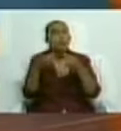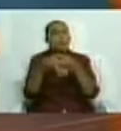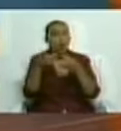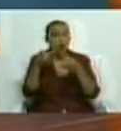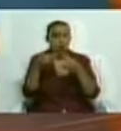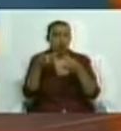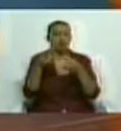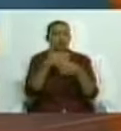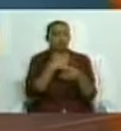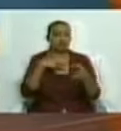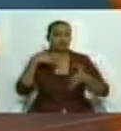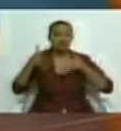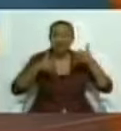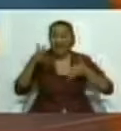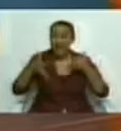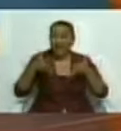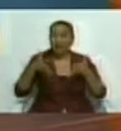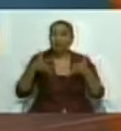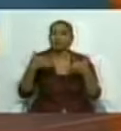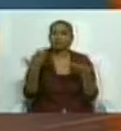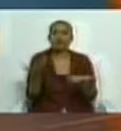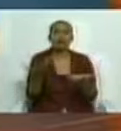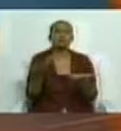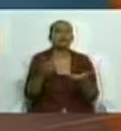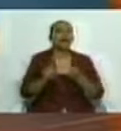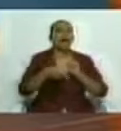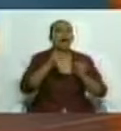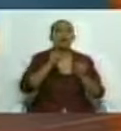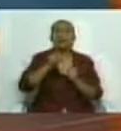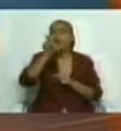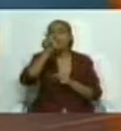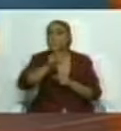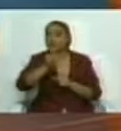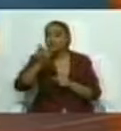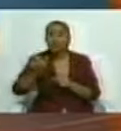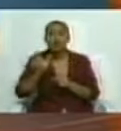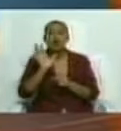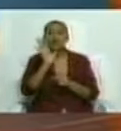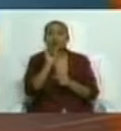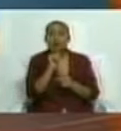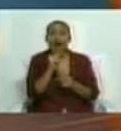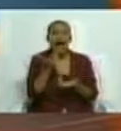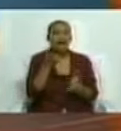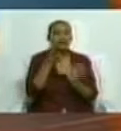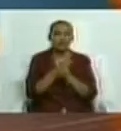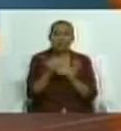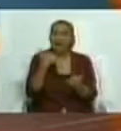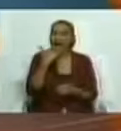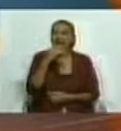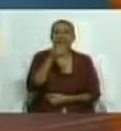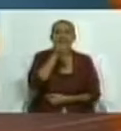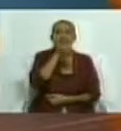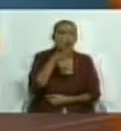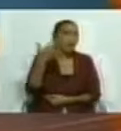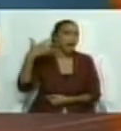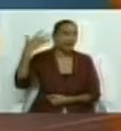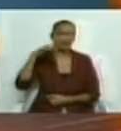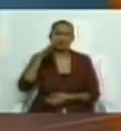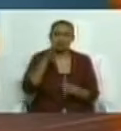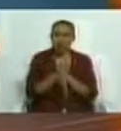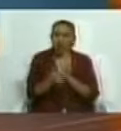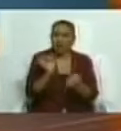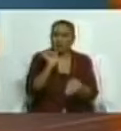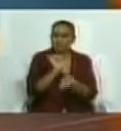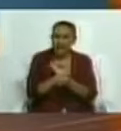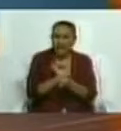y algunos ni siquiera tienen antecedentes penales en Venezuela pero ya de manera automática cómo los califican como miembros